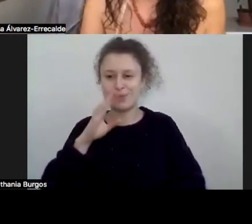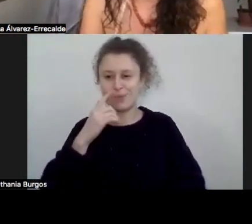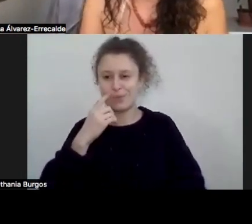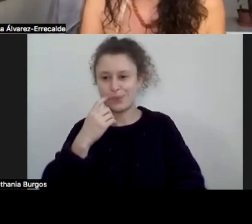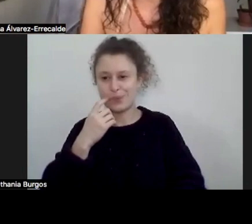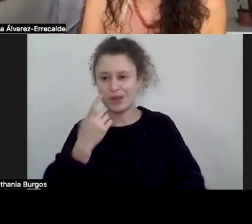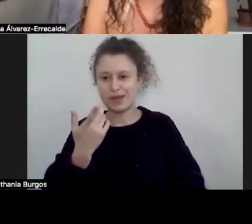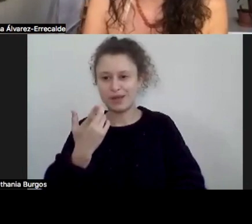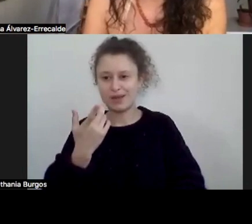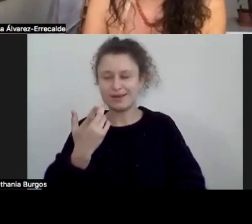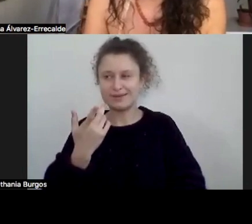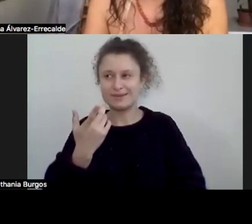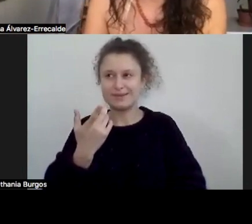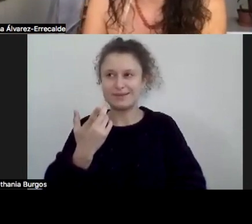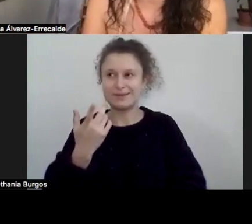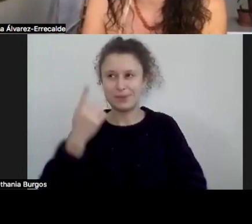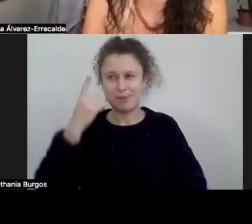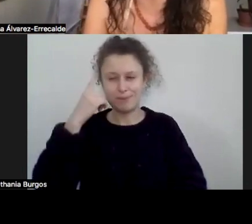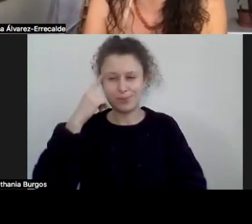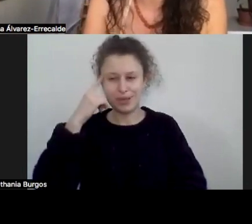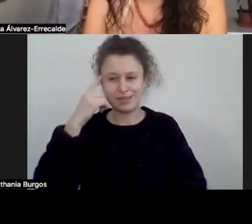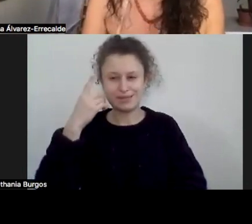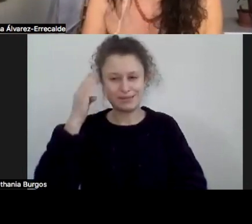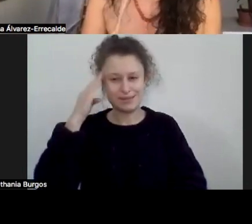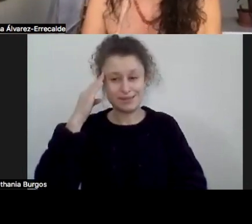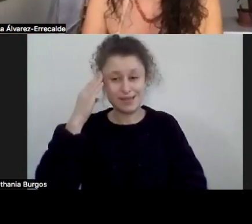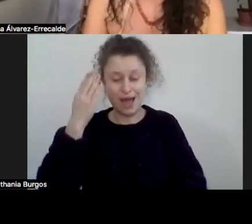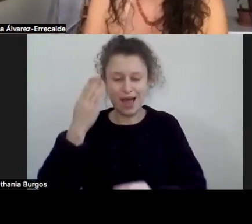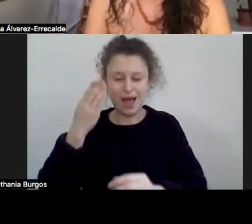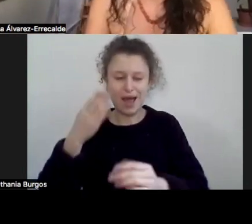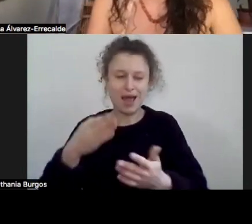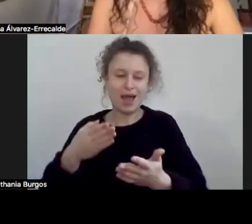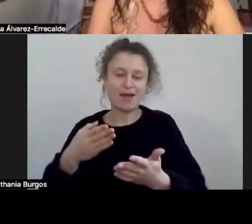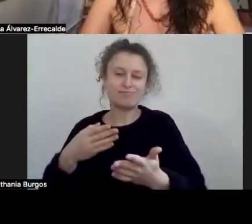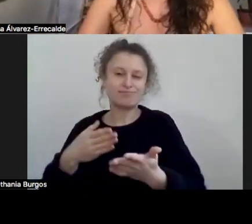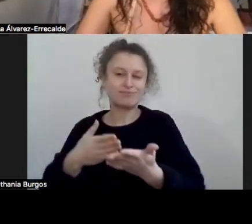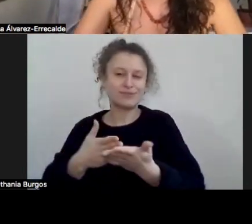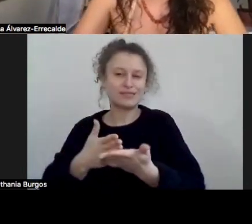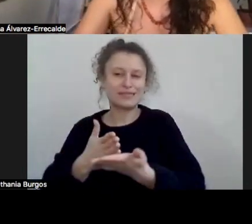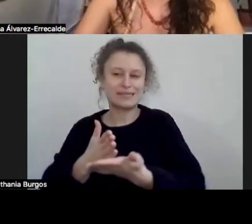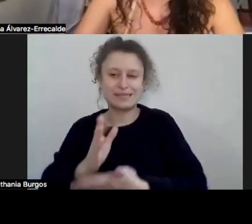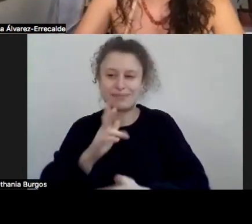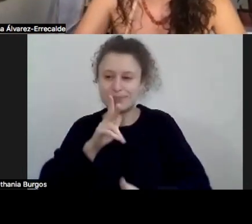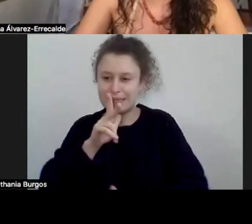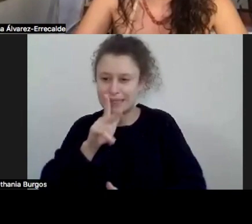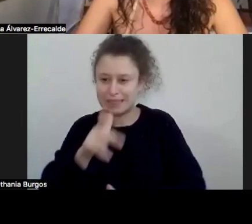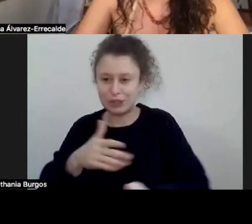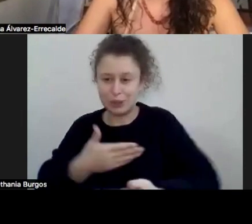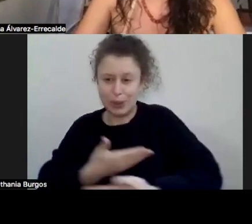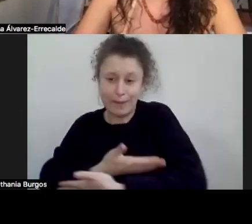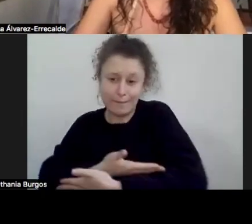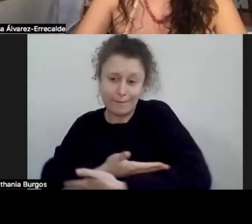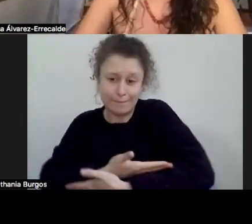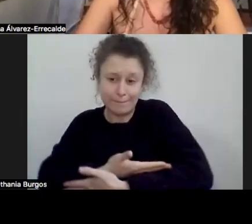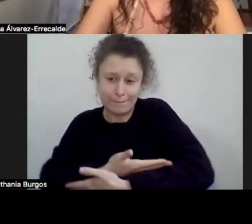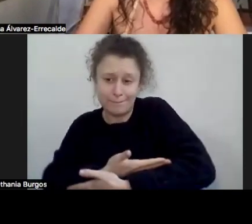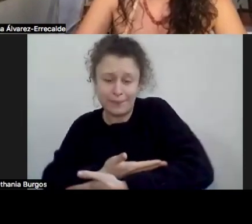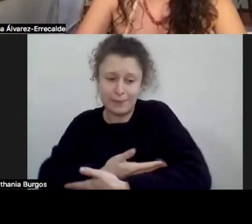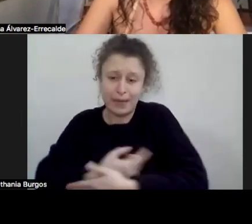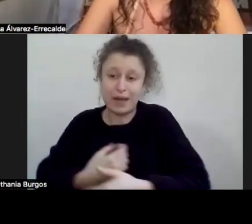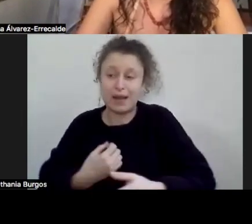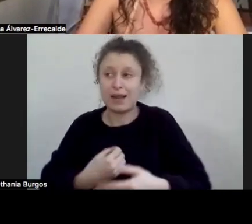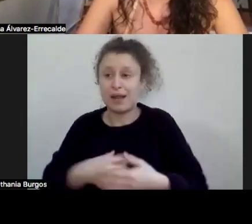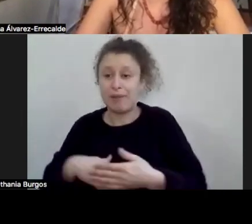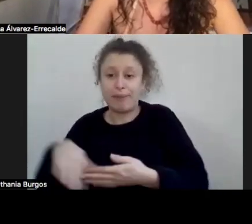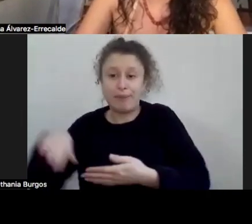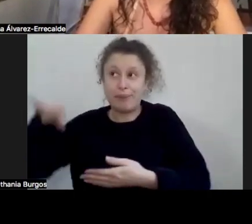hijo, tu hija siempre va a ser tu bebé, ¿no? Aunque ya tenga unos años, unos cuantos años cumplidos. Así que me